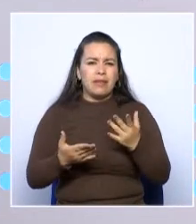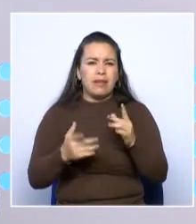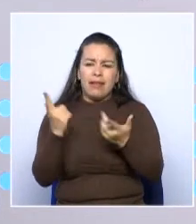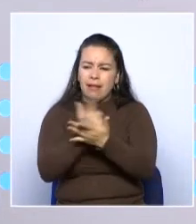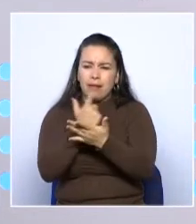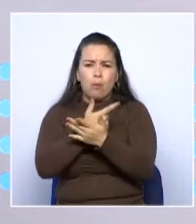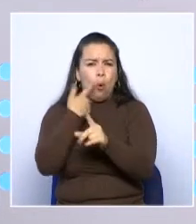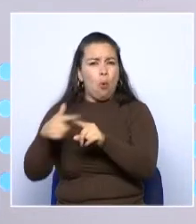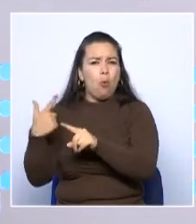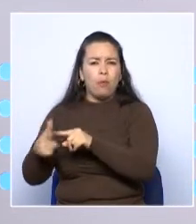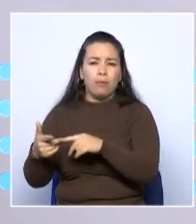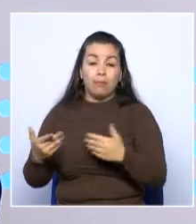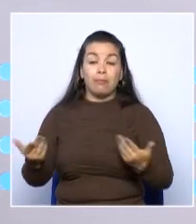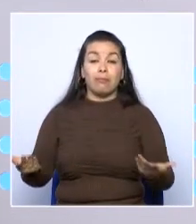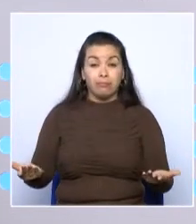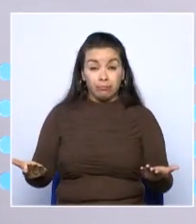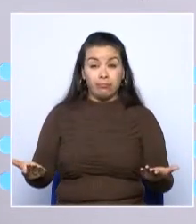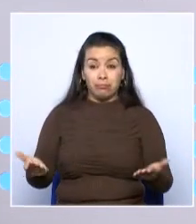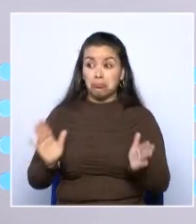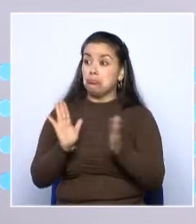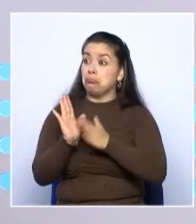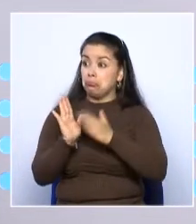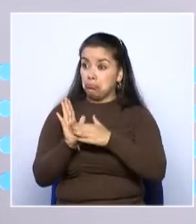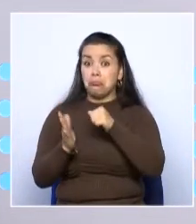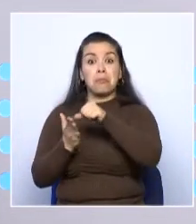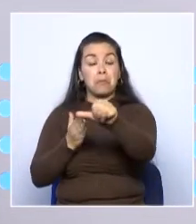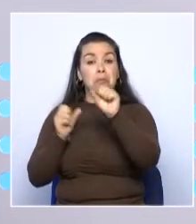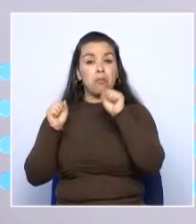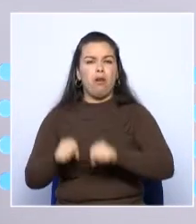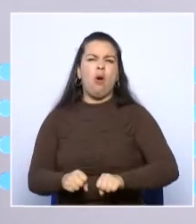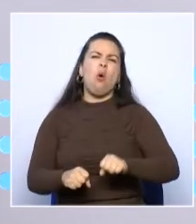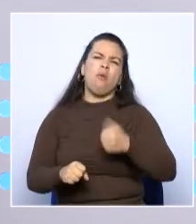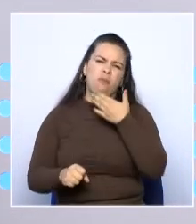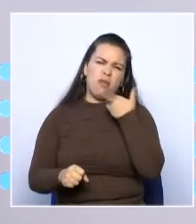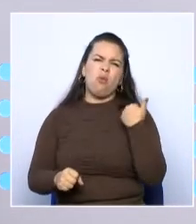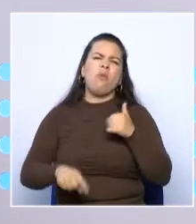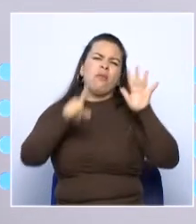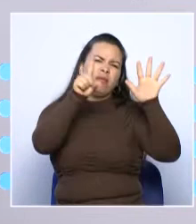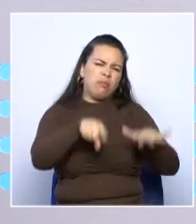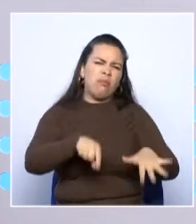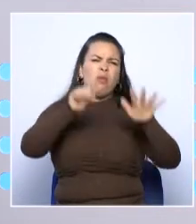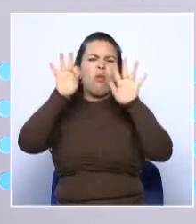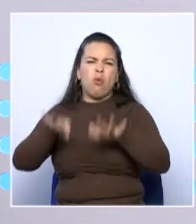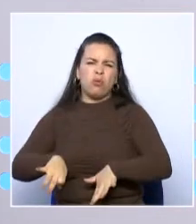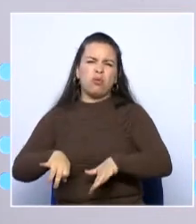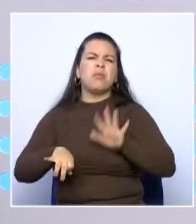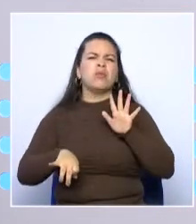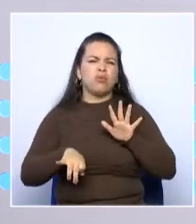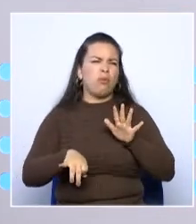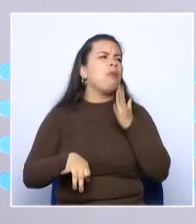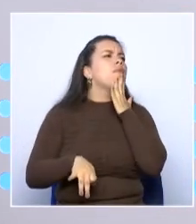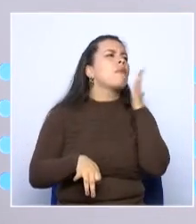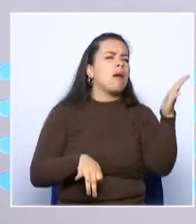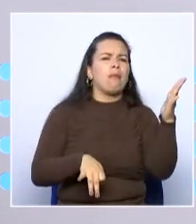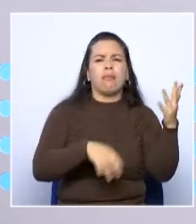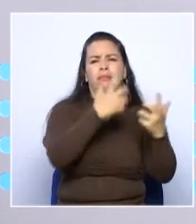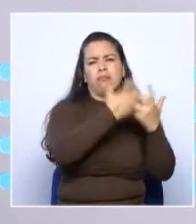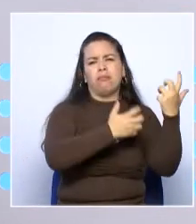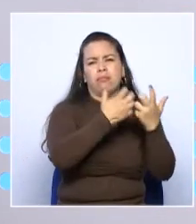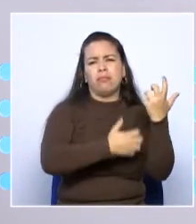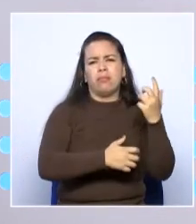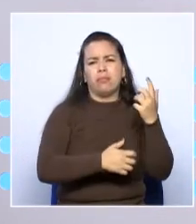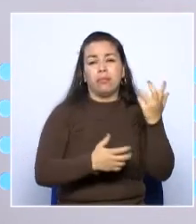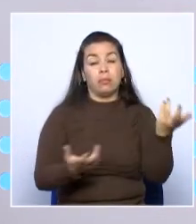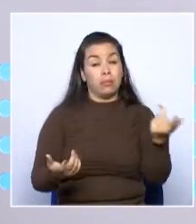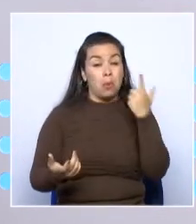tantas cosas. ¿No se justifica una inversión? ¿O espero 6 o 8 meses a que me autoricen una ecografía? La enfermedad